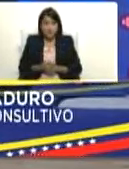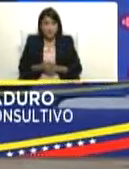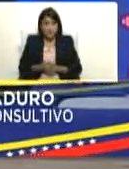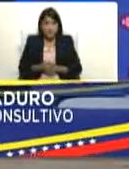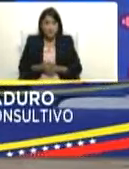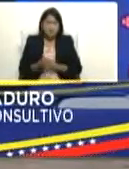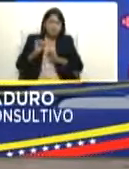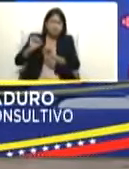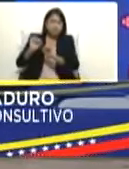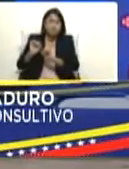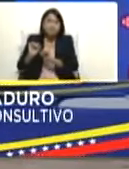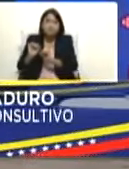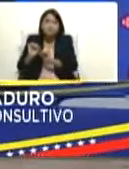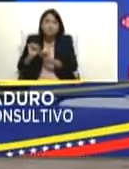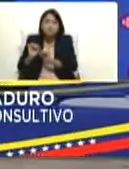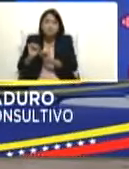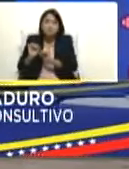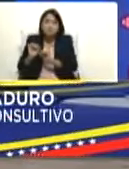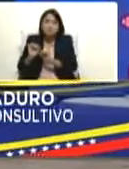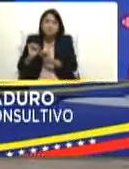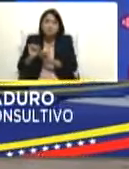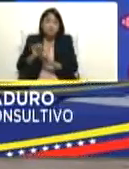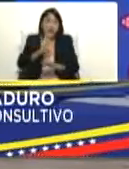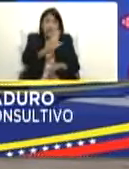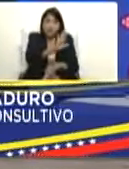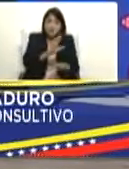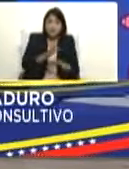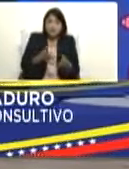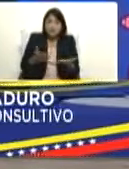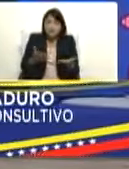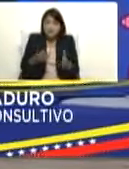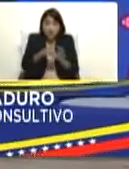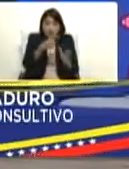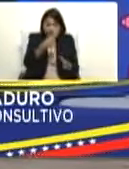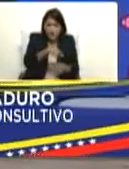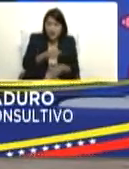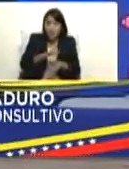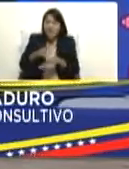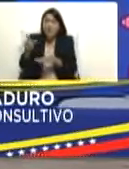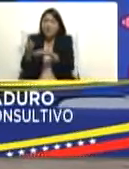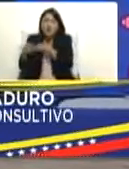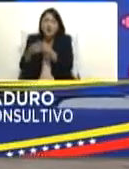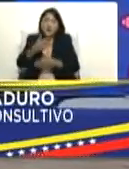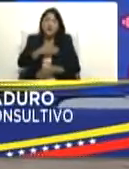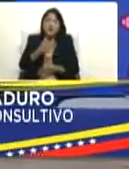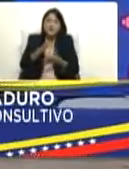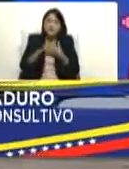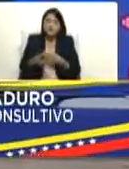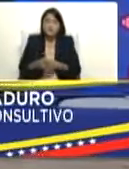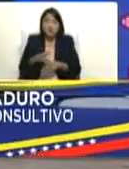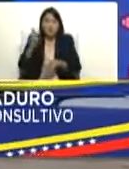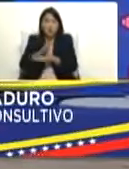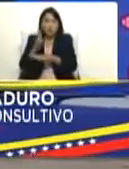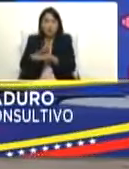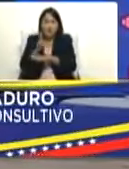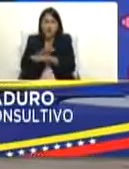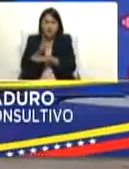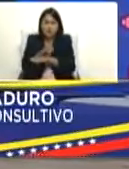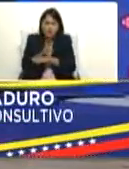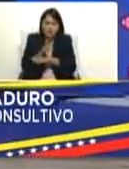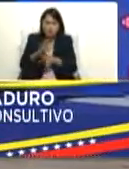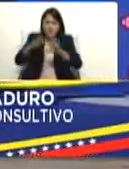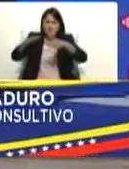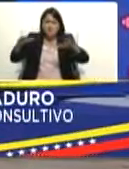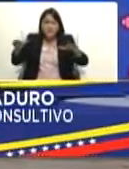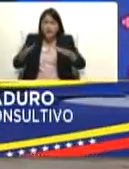por todos los medios, conforme a derecho, a la pretensión de Guyana de disponer unilateralmente de un